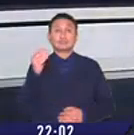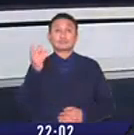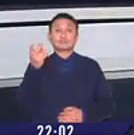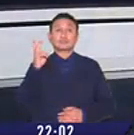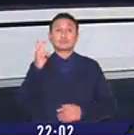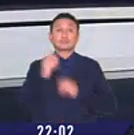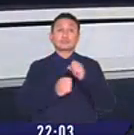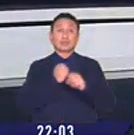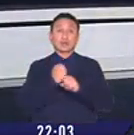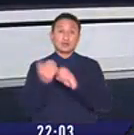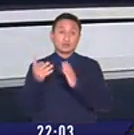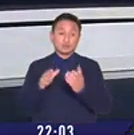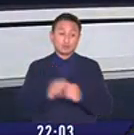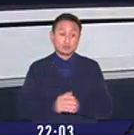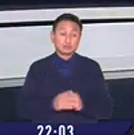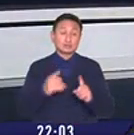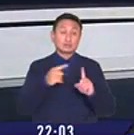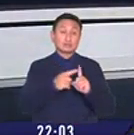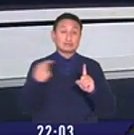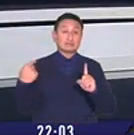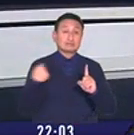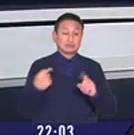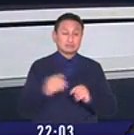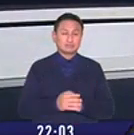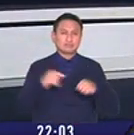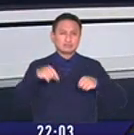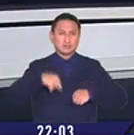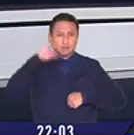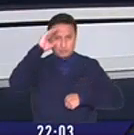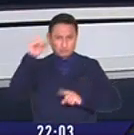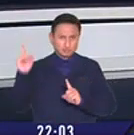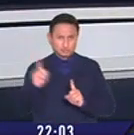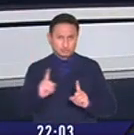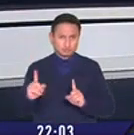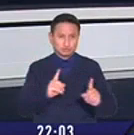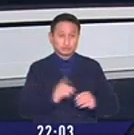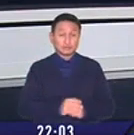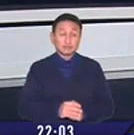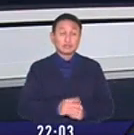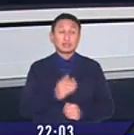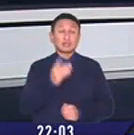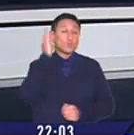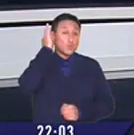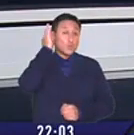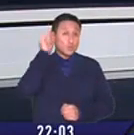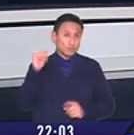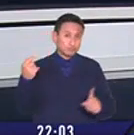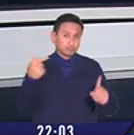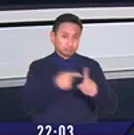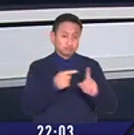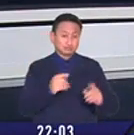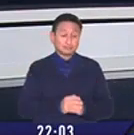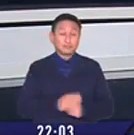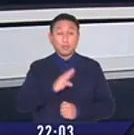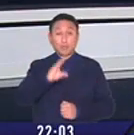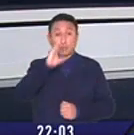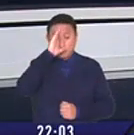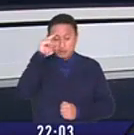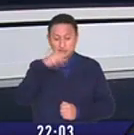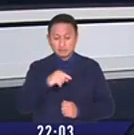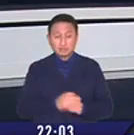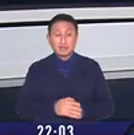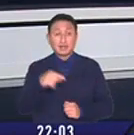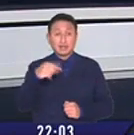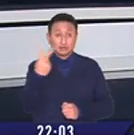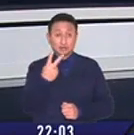años murió y otro resultó herido en medio de una persecución policial. Una joven también resultó herida. Según la Policía Nacional, se registró un